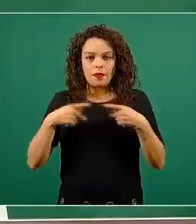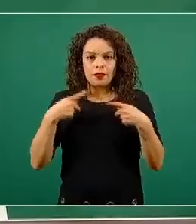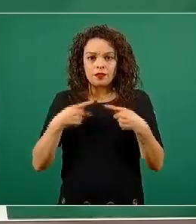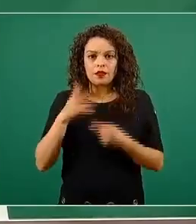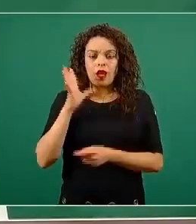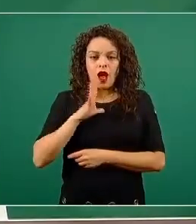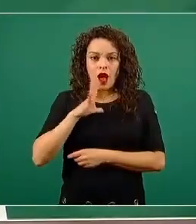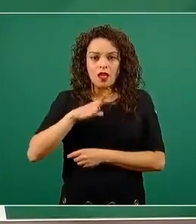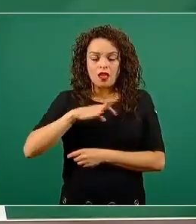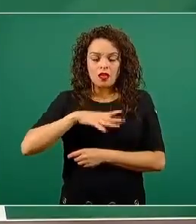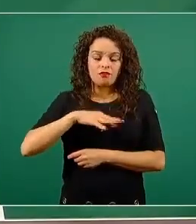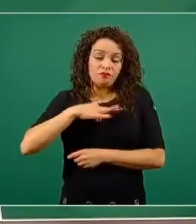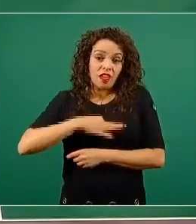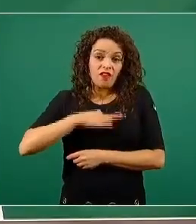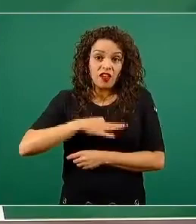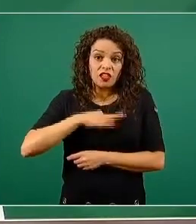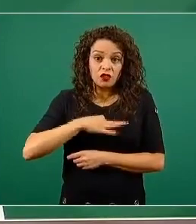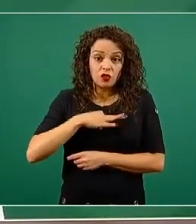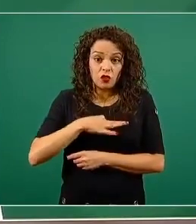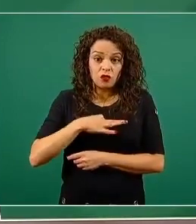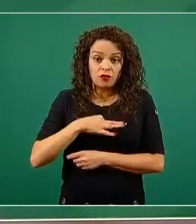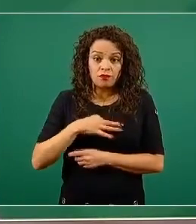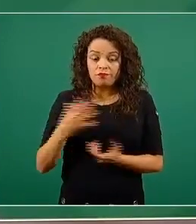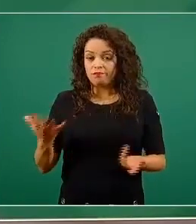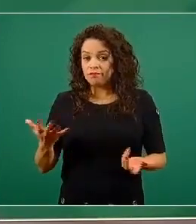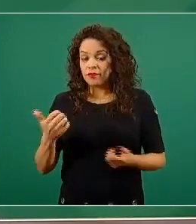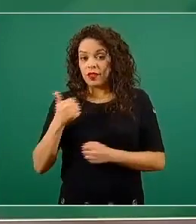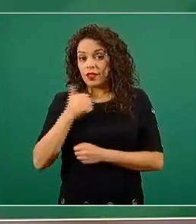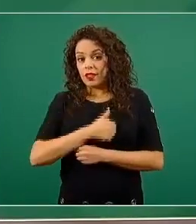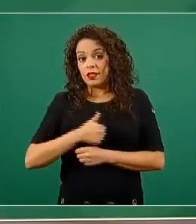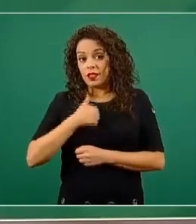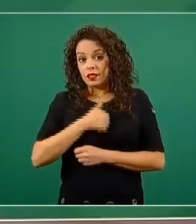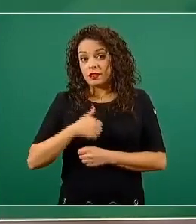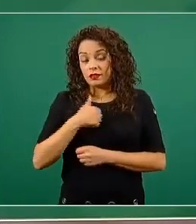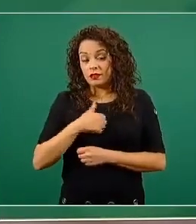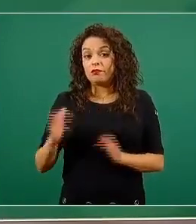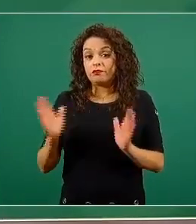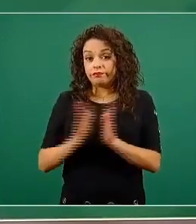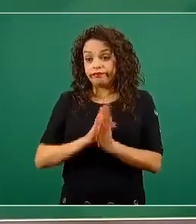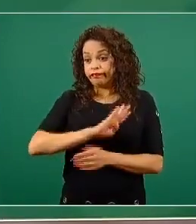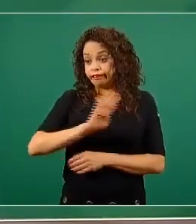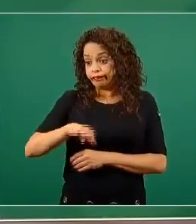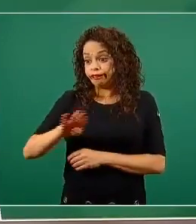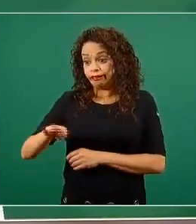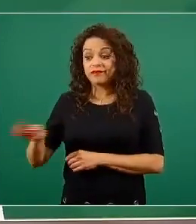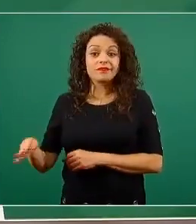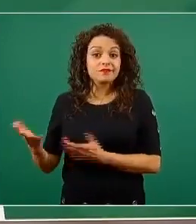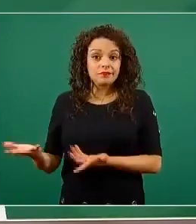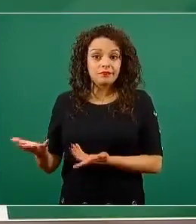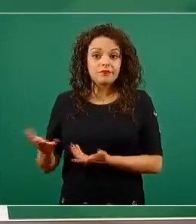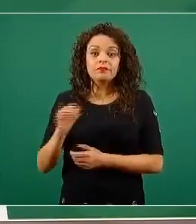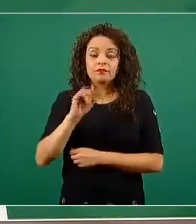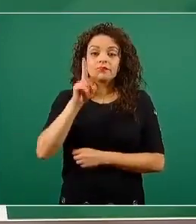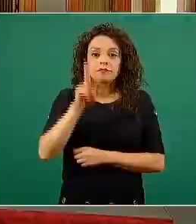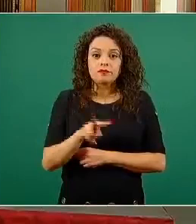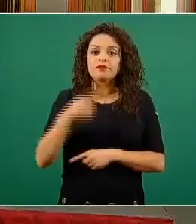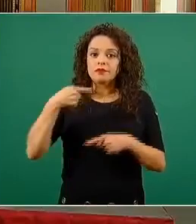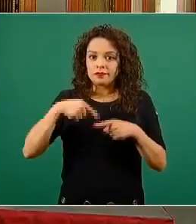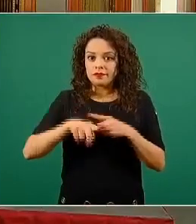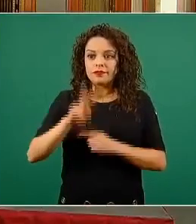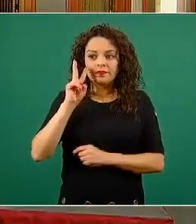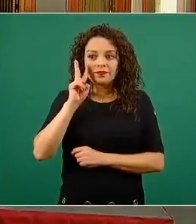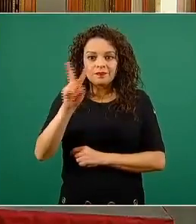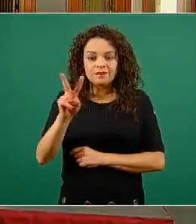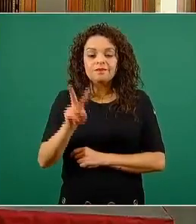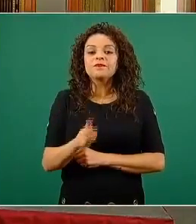se han infectado y que desafortunadamente han perdido la vida también, sí se empieza a ver también un